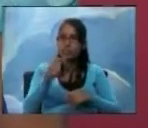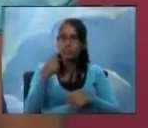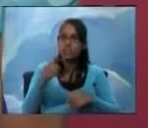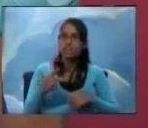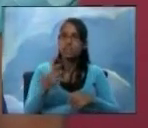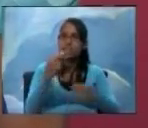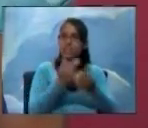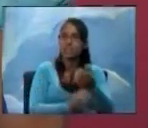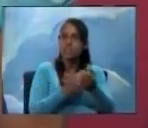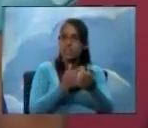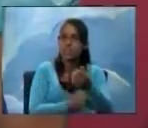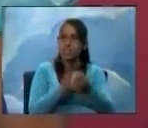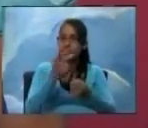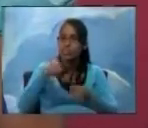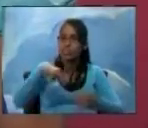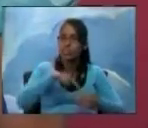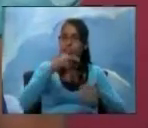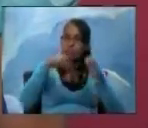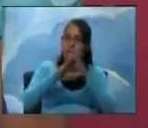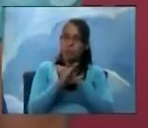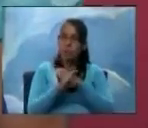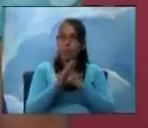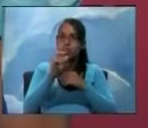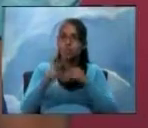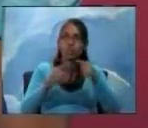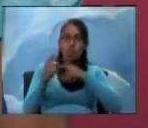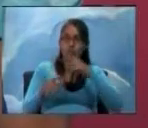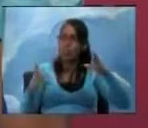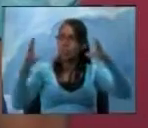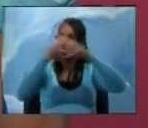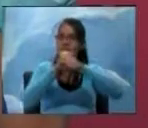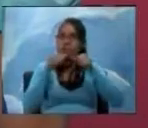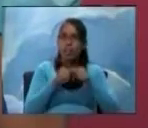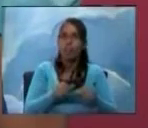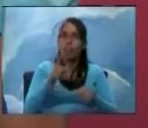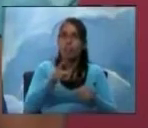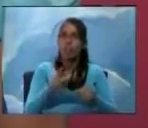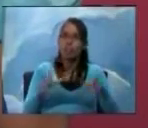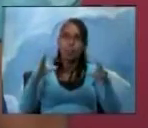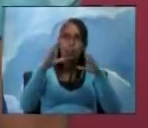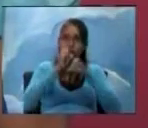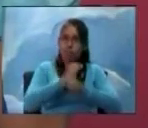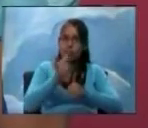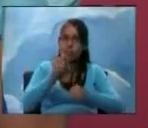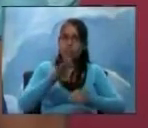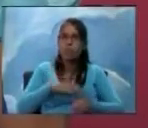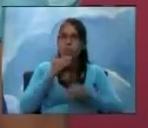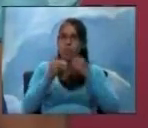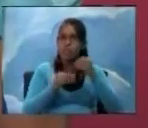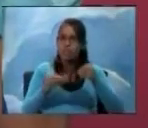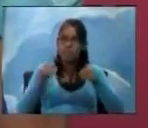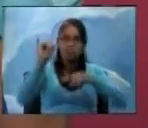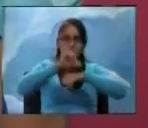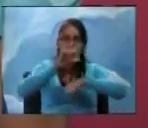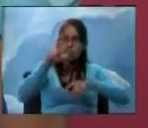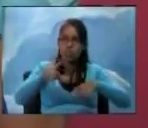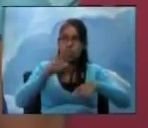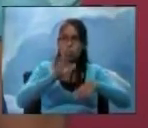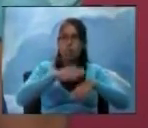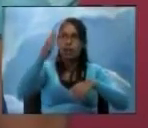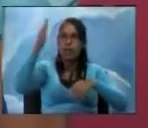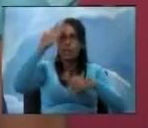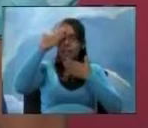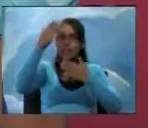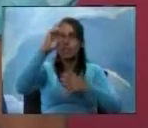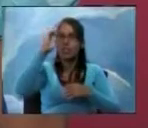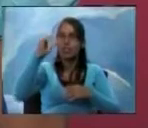hermano Tello y mi persona. Nosotros y ustedes todas las noches van a estar aquí. Todas las noches le podemos hacer culto. Porque gracias a